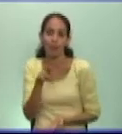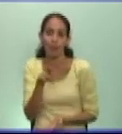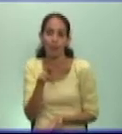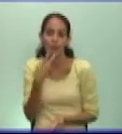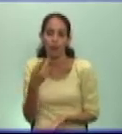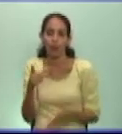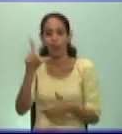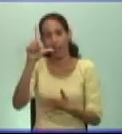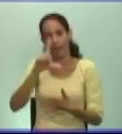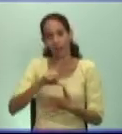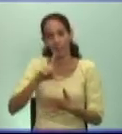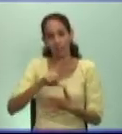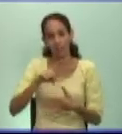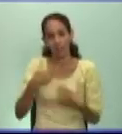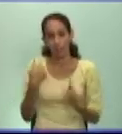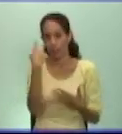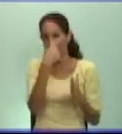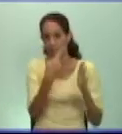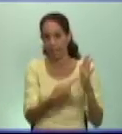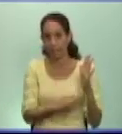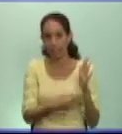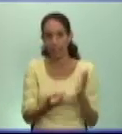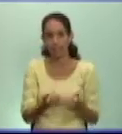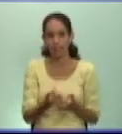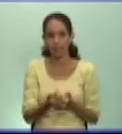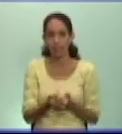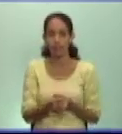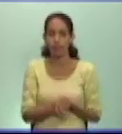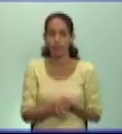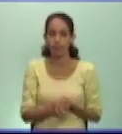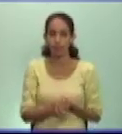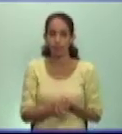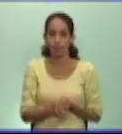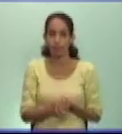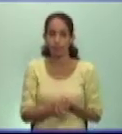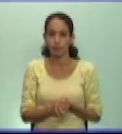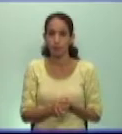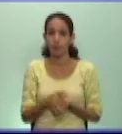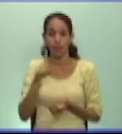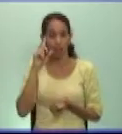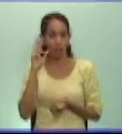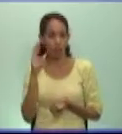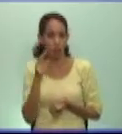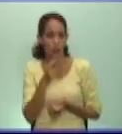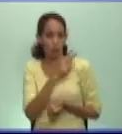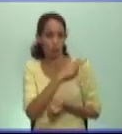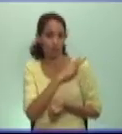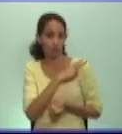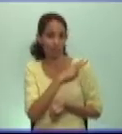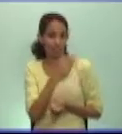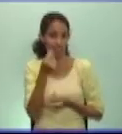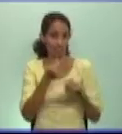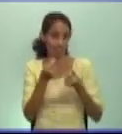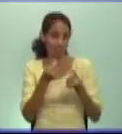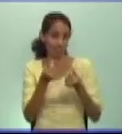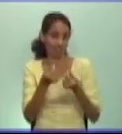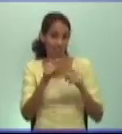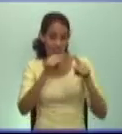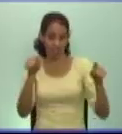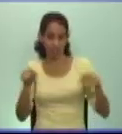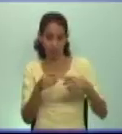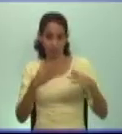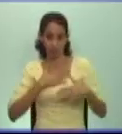serie de particularidades. El predominio del caudillismo, de los terratenientes, una política dependiente al